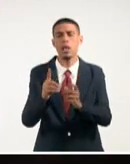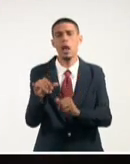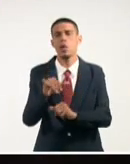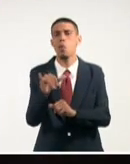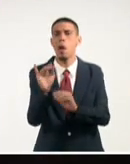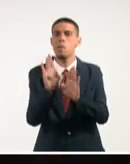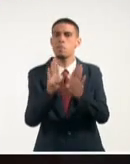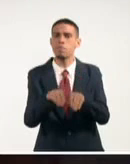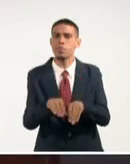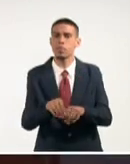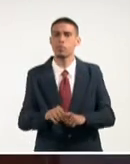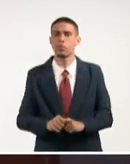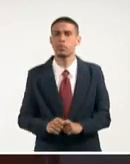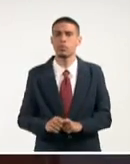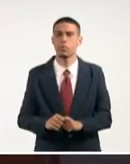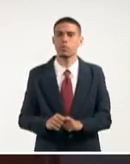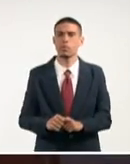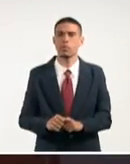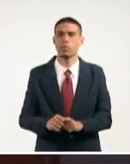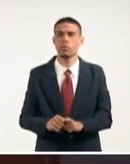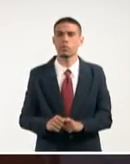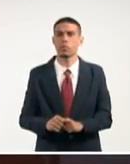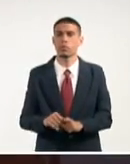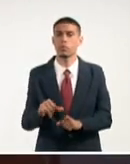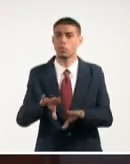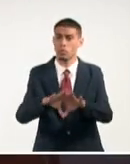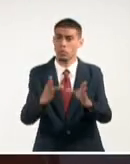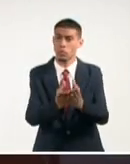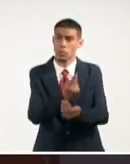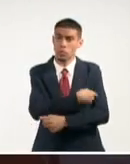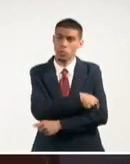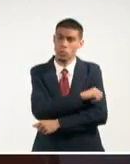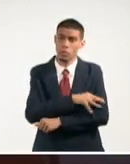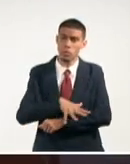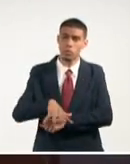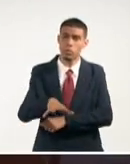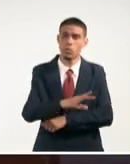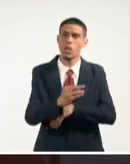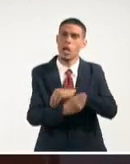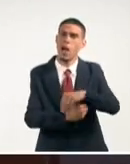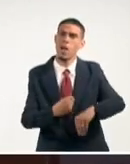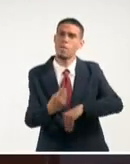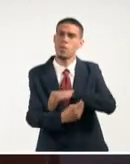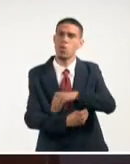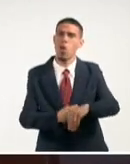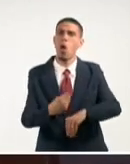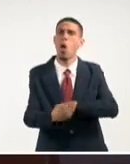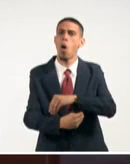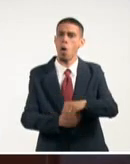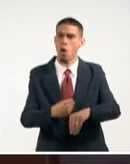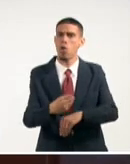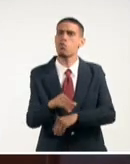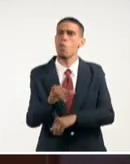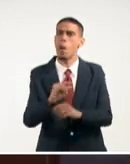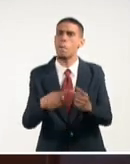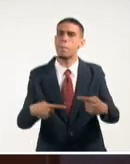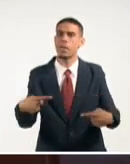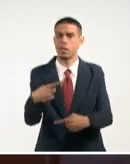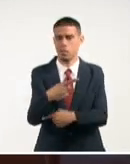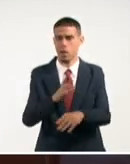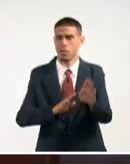de una élite y todo el pueblo se convirtió protagonista de su